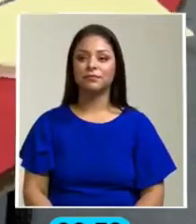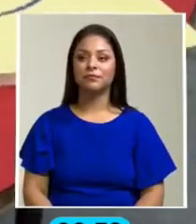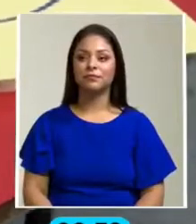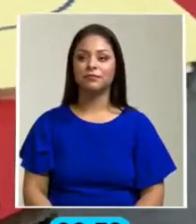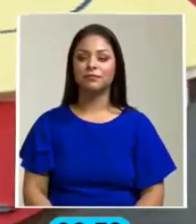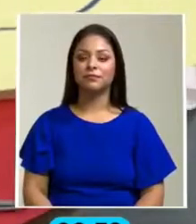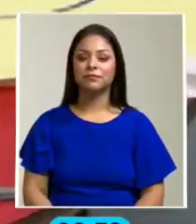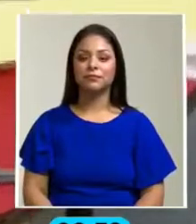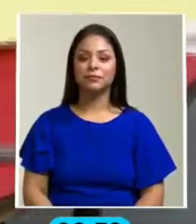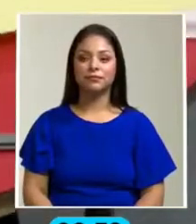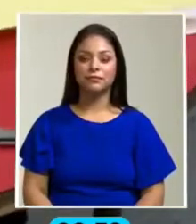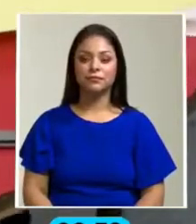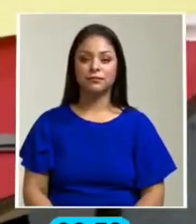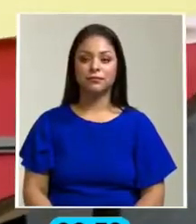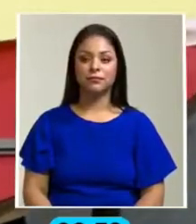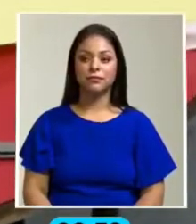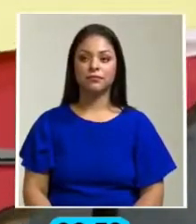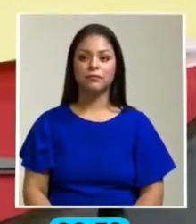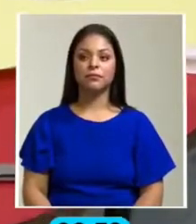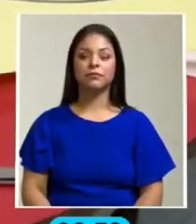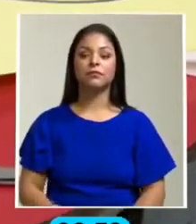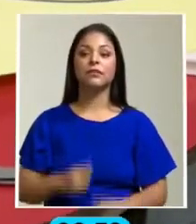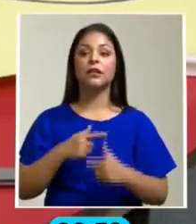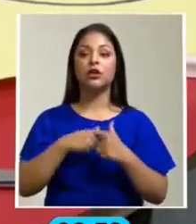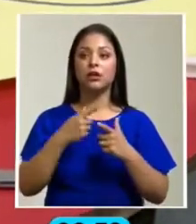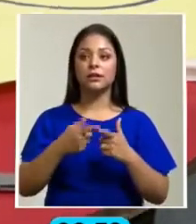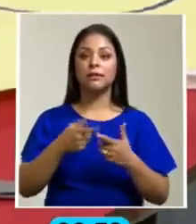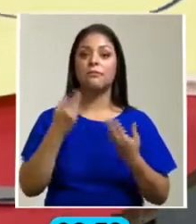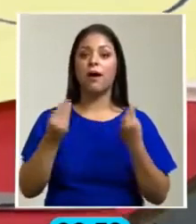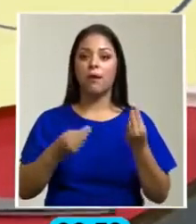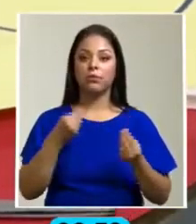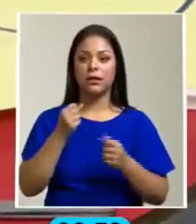hacer. Entonces en este caso vamos a trabajar,